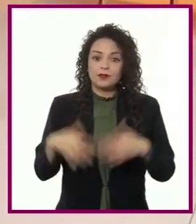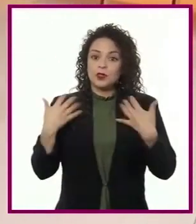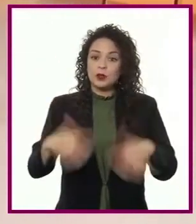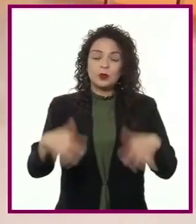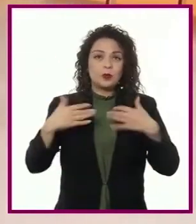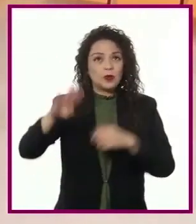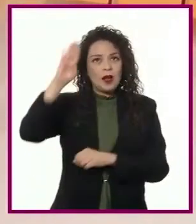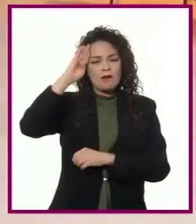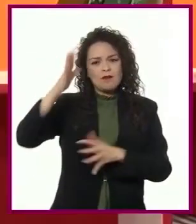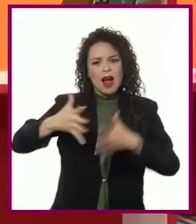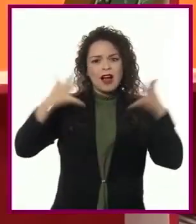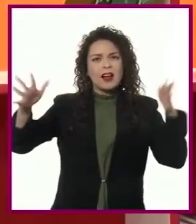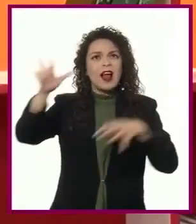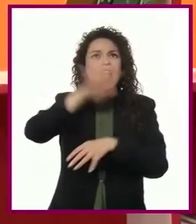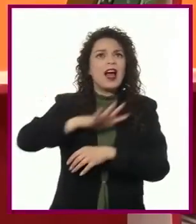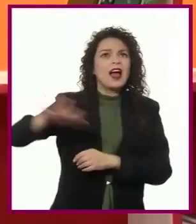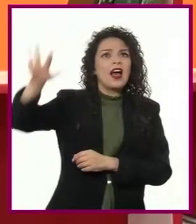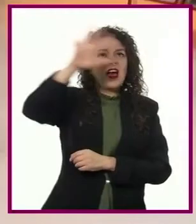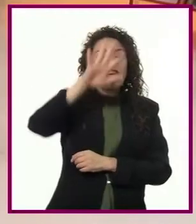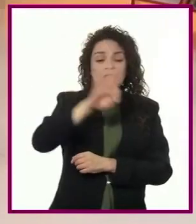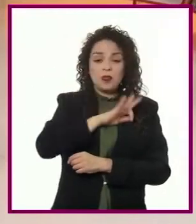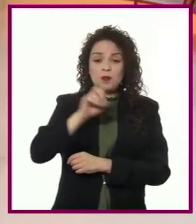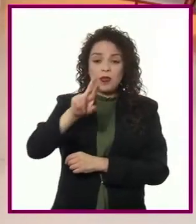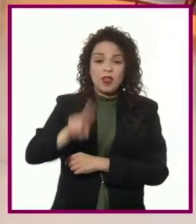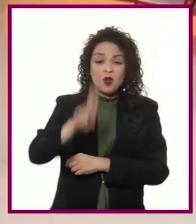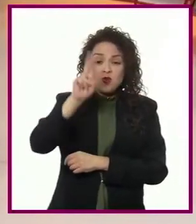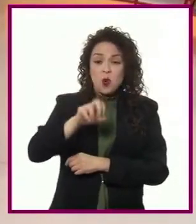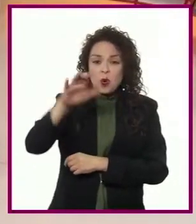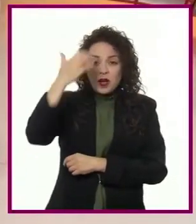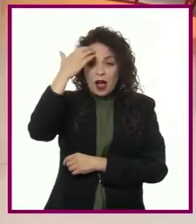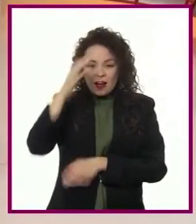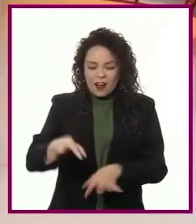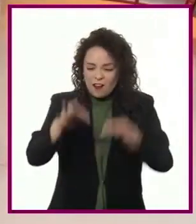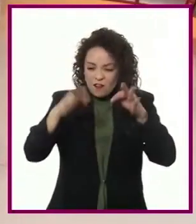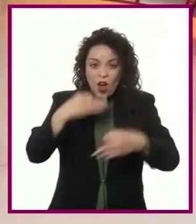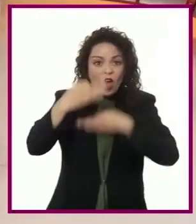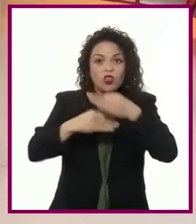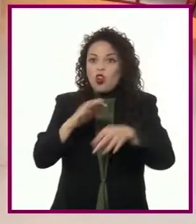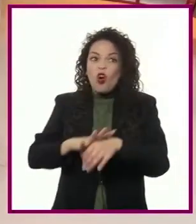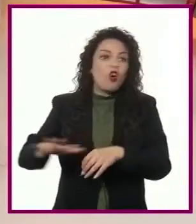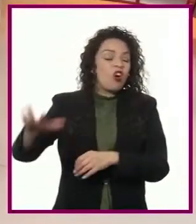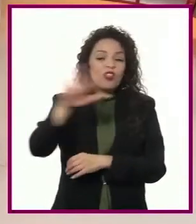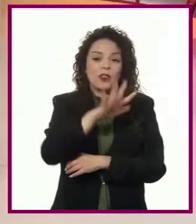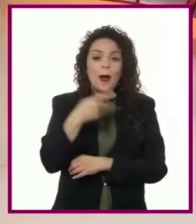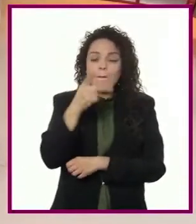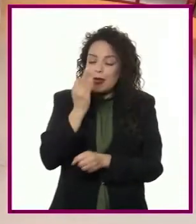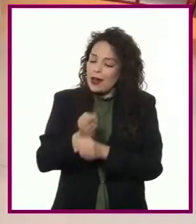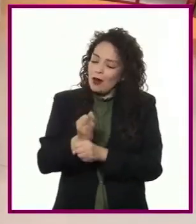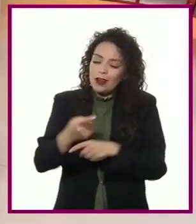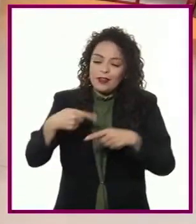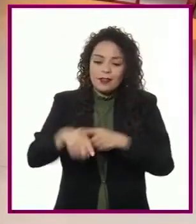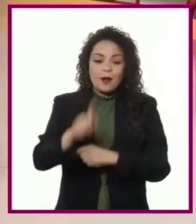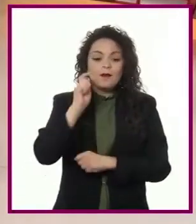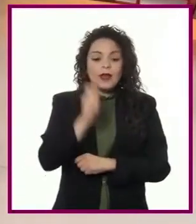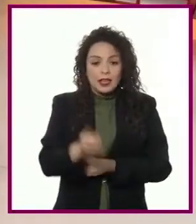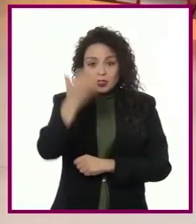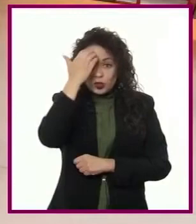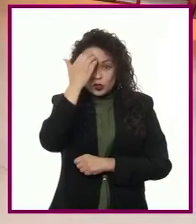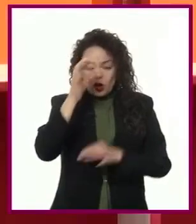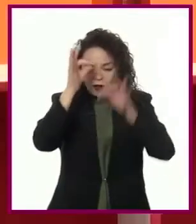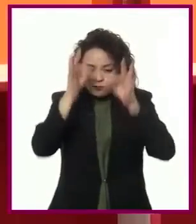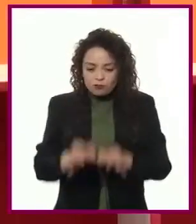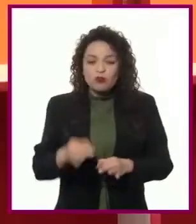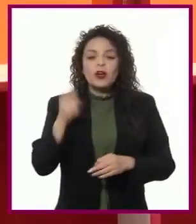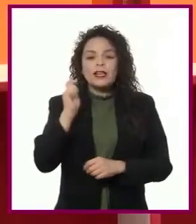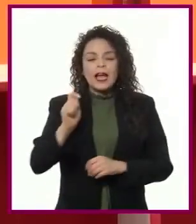que quizá nunca lo lleguemos a conocer por completo. Mientras tanto, me gustaría comenzar por los tipos de galaxias conocidos. Pues